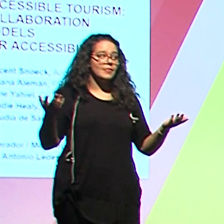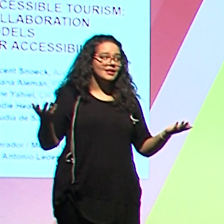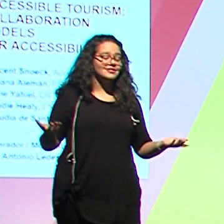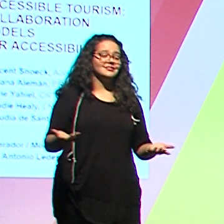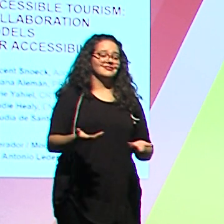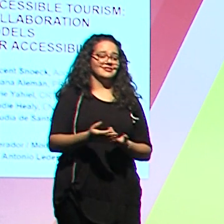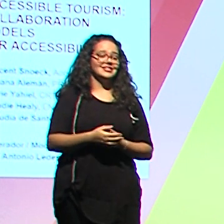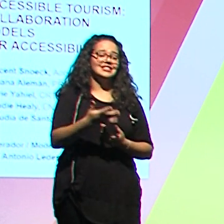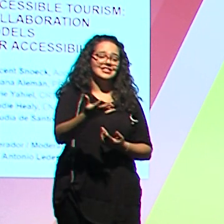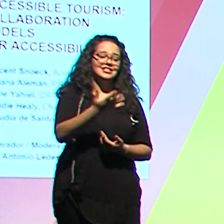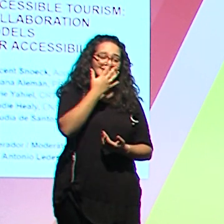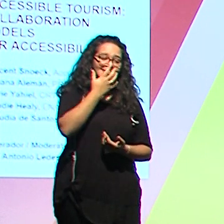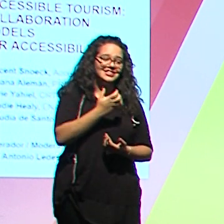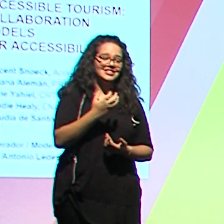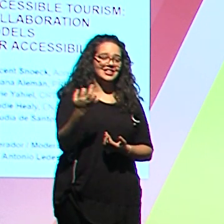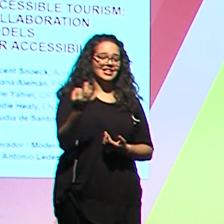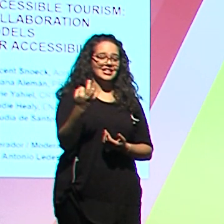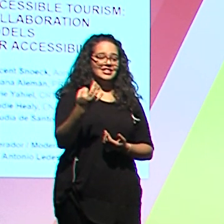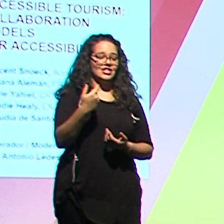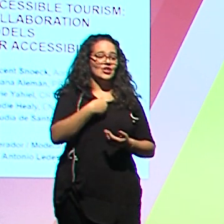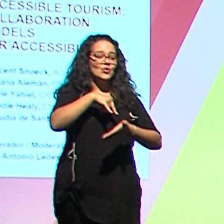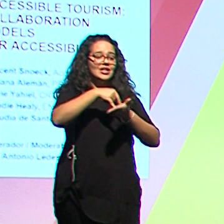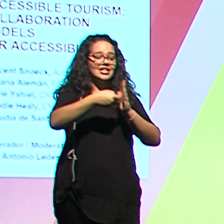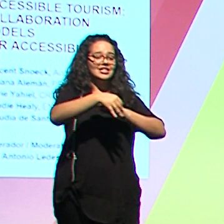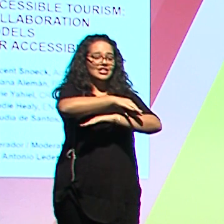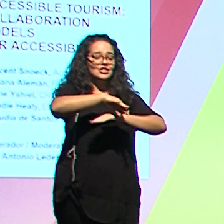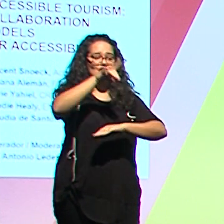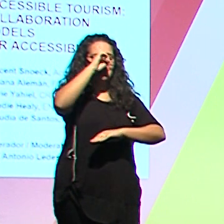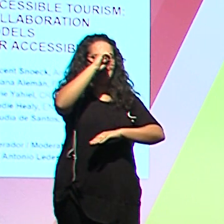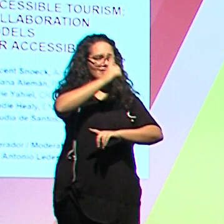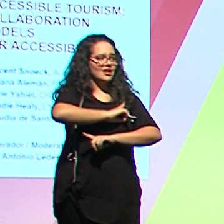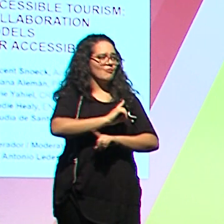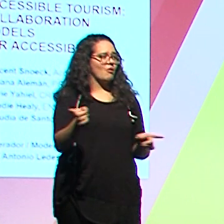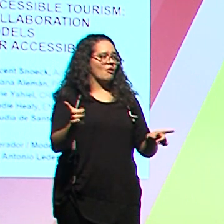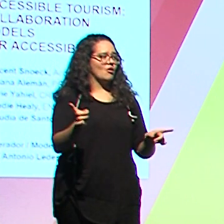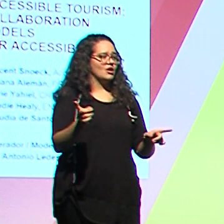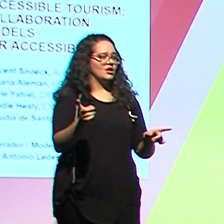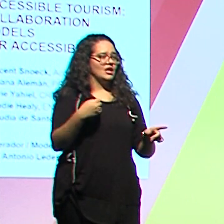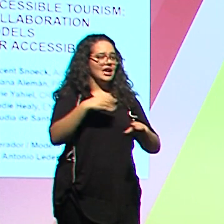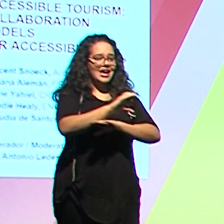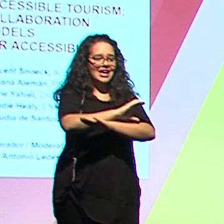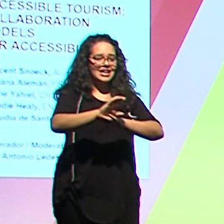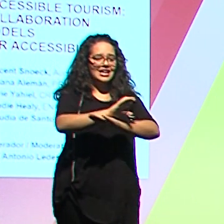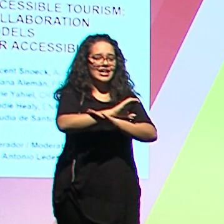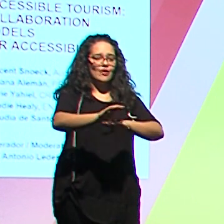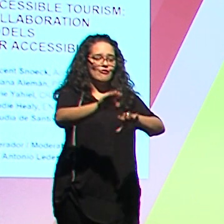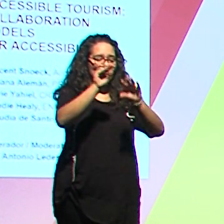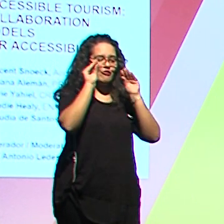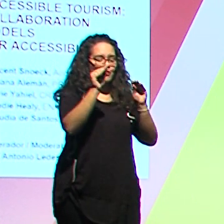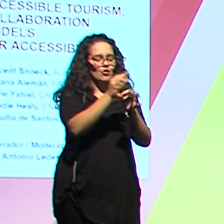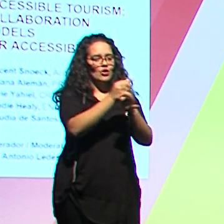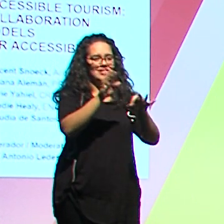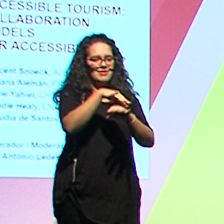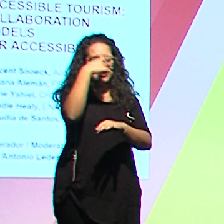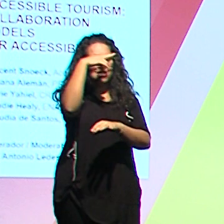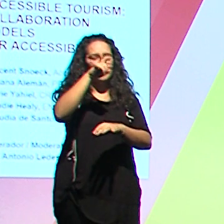Y es que lo triste es que un arquitecto tampoco lo sabe. No sale con la formación adecuada para saber cómo tiene que